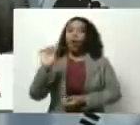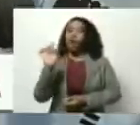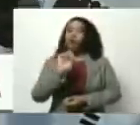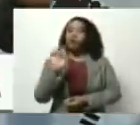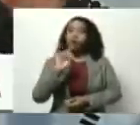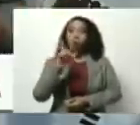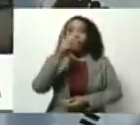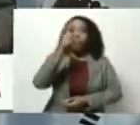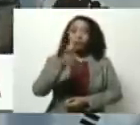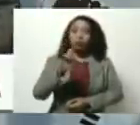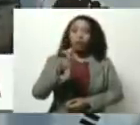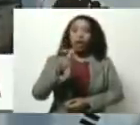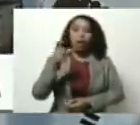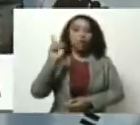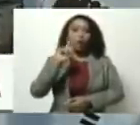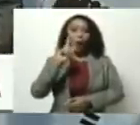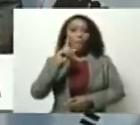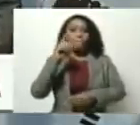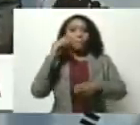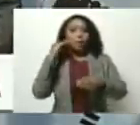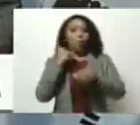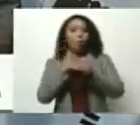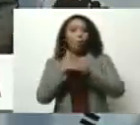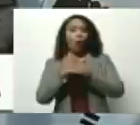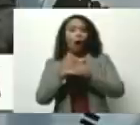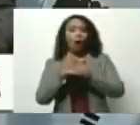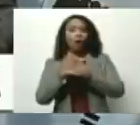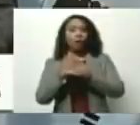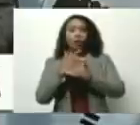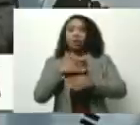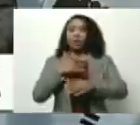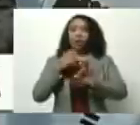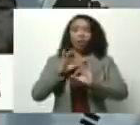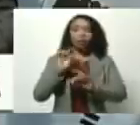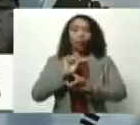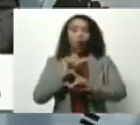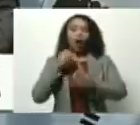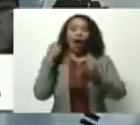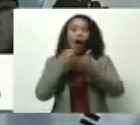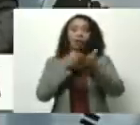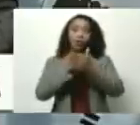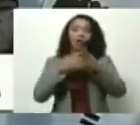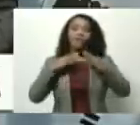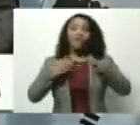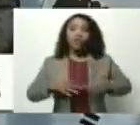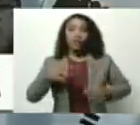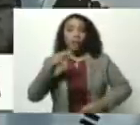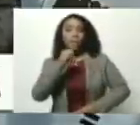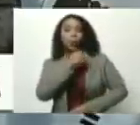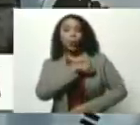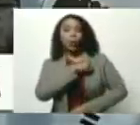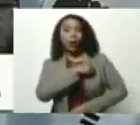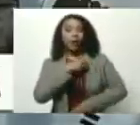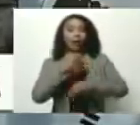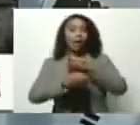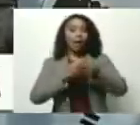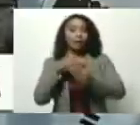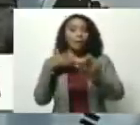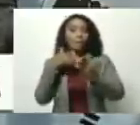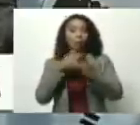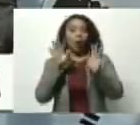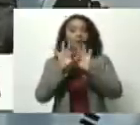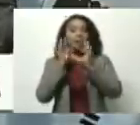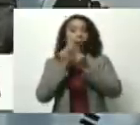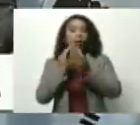No es un ciudadano, es un objeto. Por lo tanto, las lesiones físicas, morales, que le causan a los